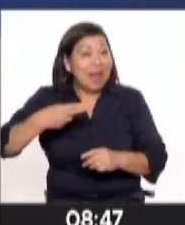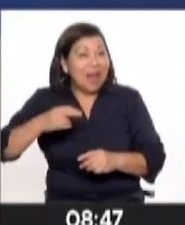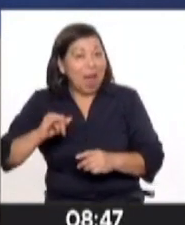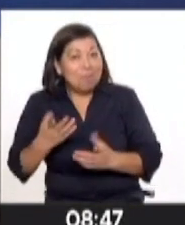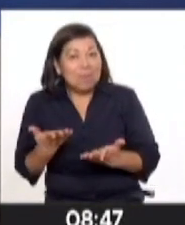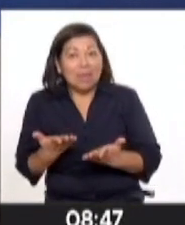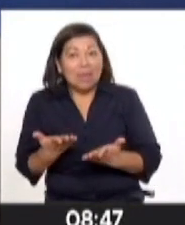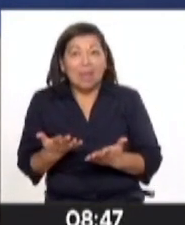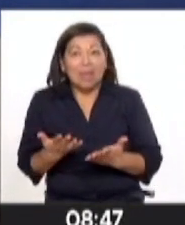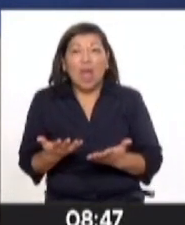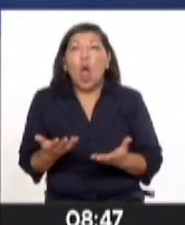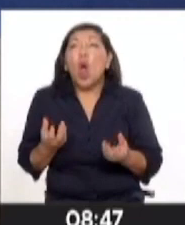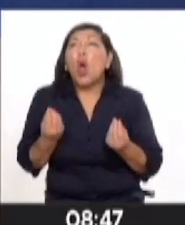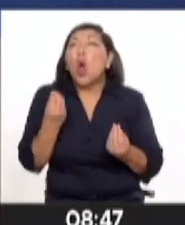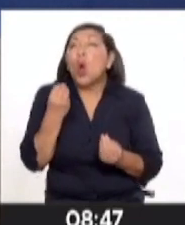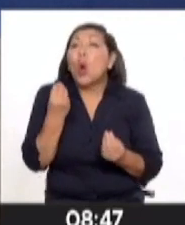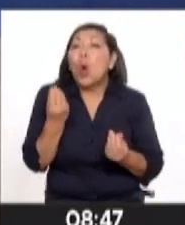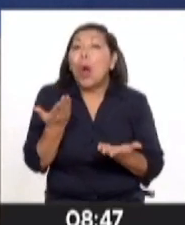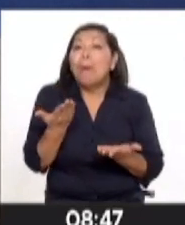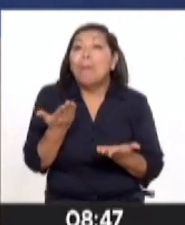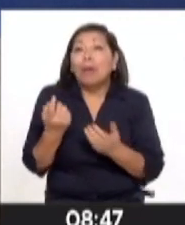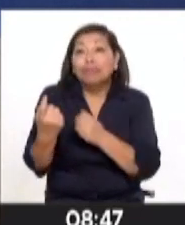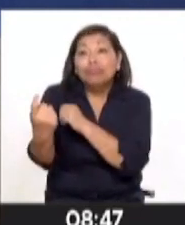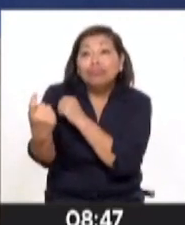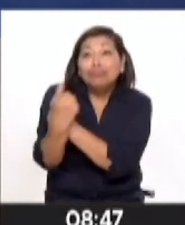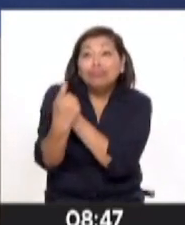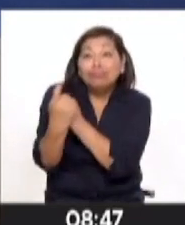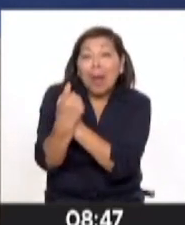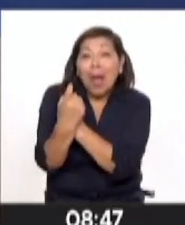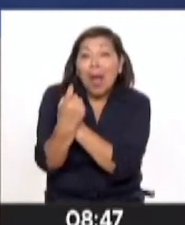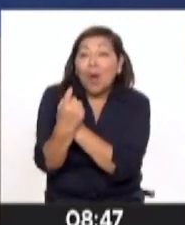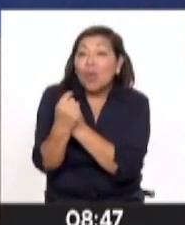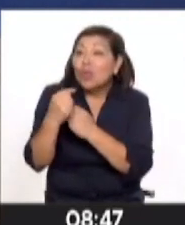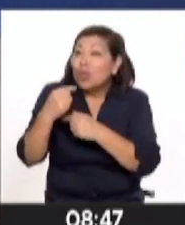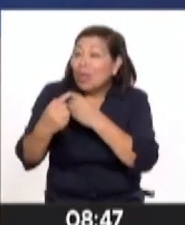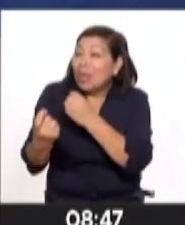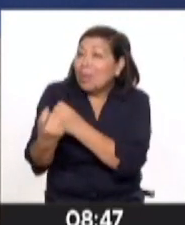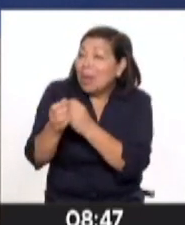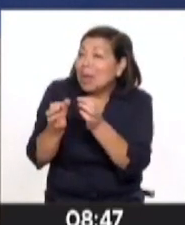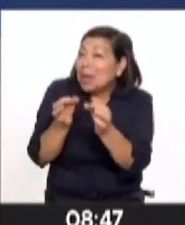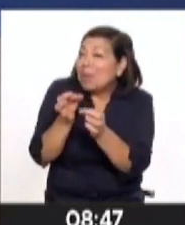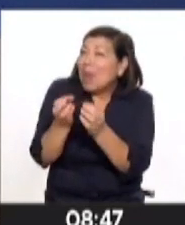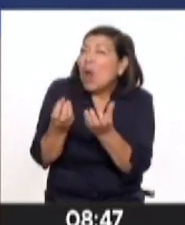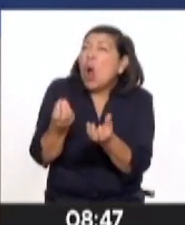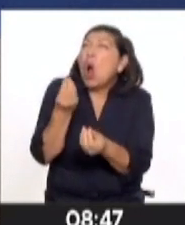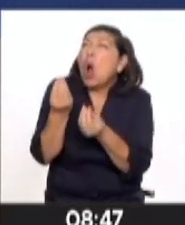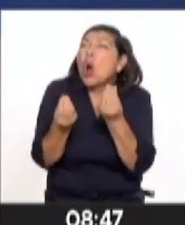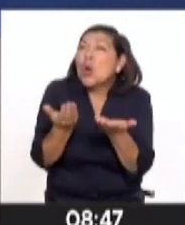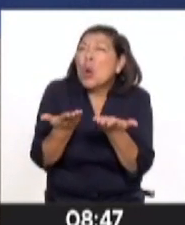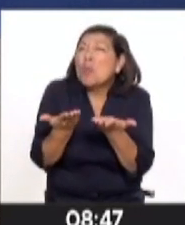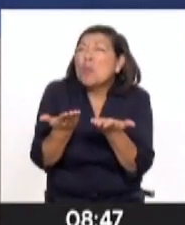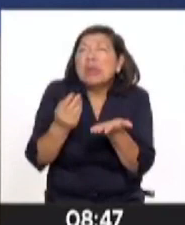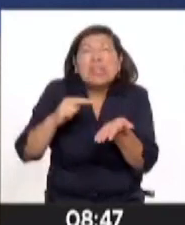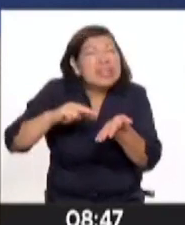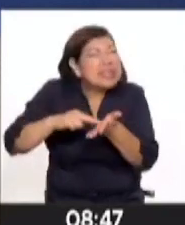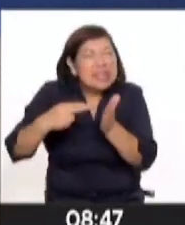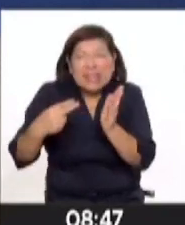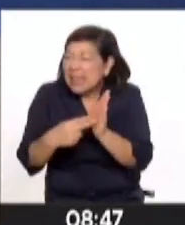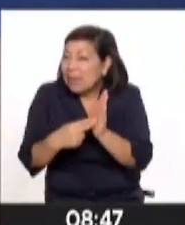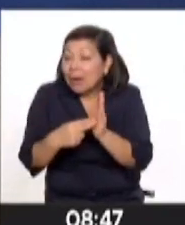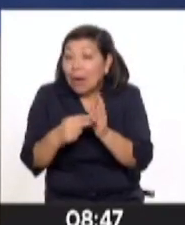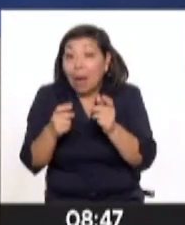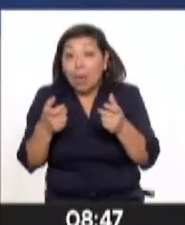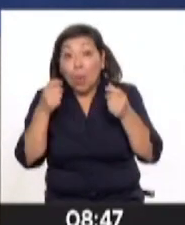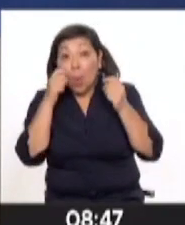espacio no solamente informativo, sino pedagógico, Jorge, porque día a día nos explica a detalle cómo interpretar estas